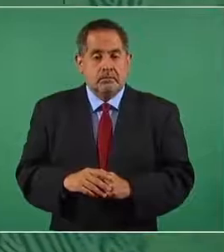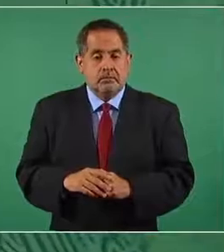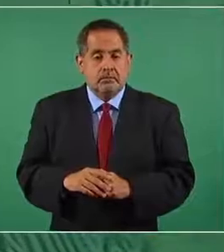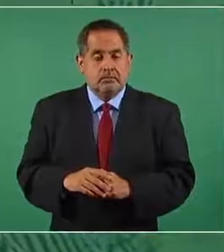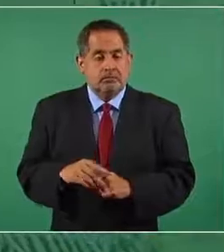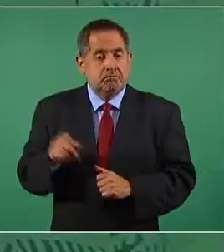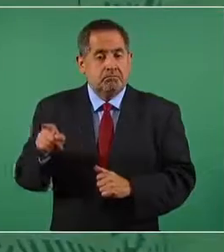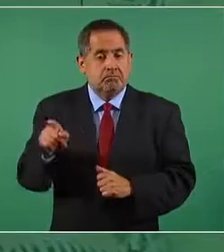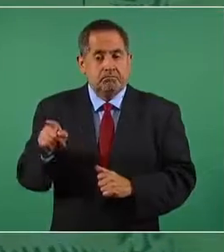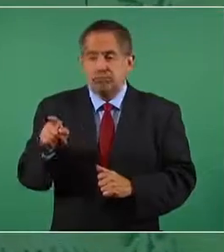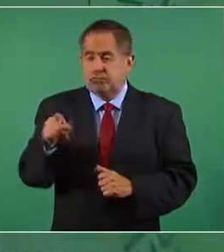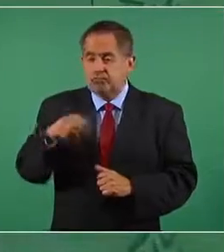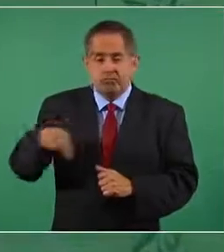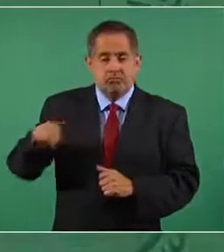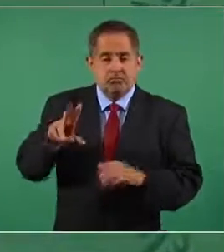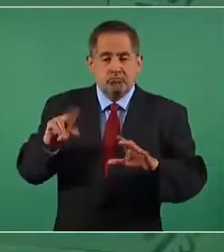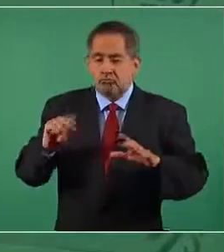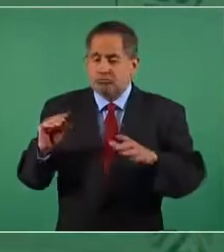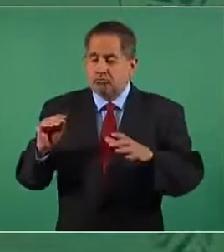incluyen